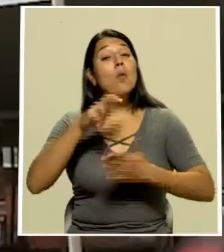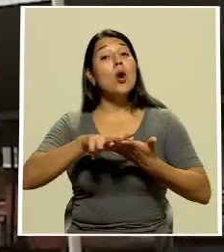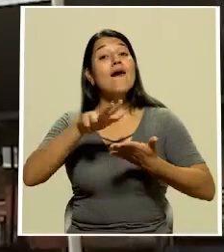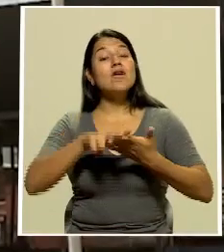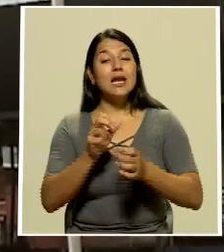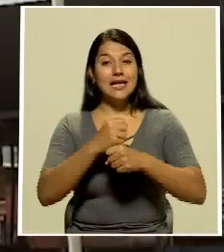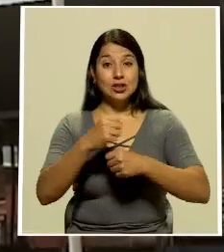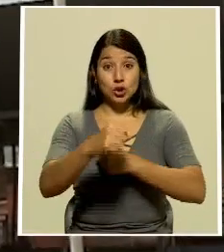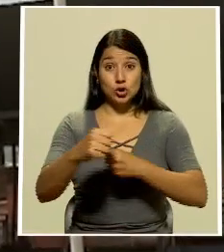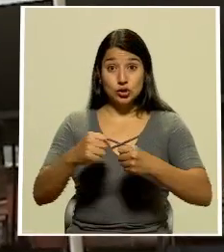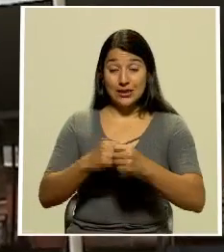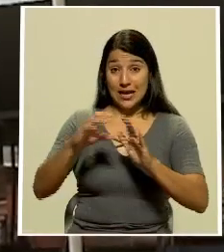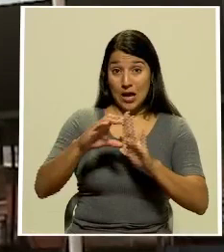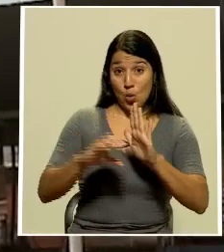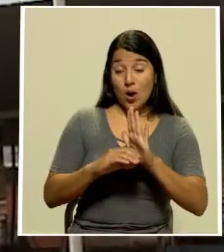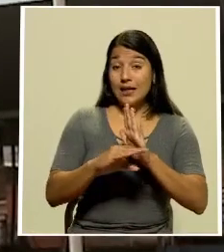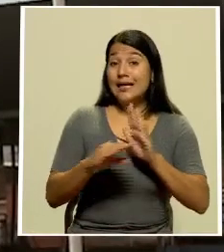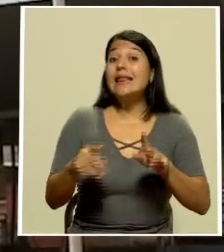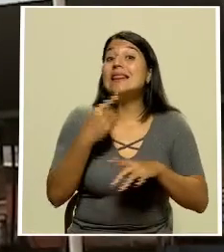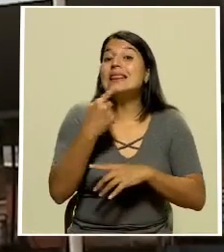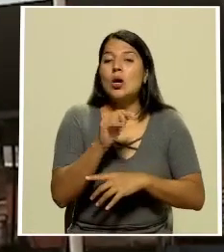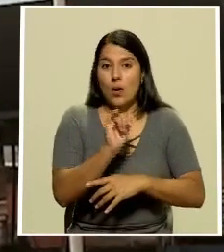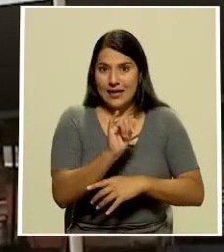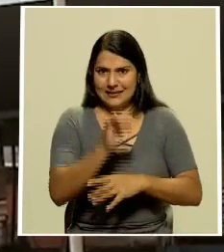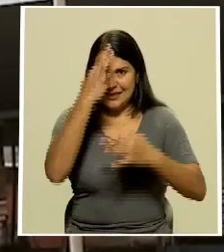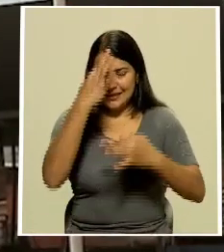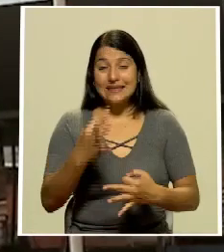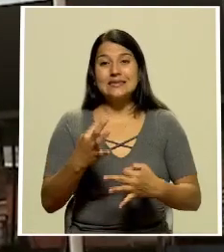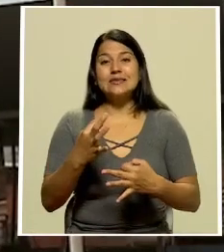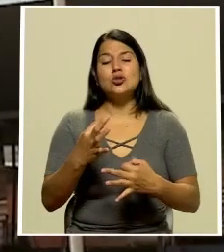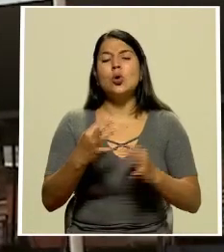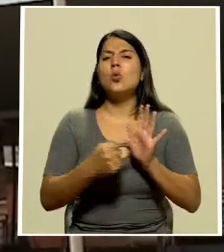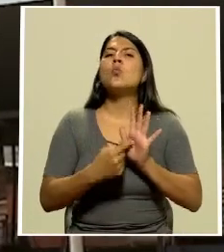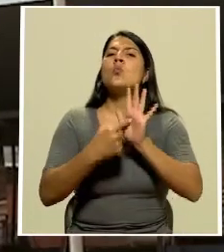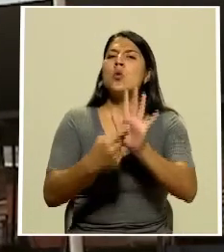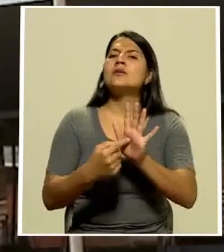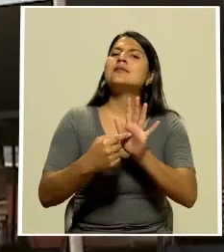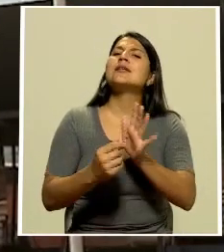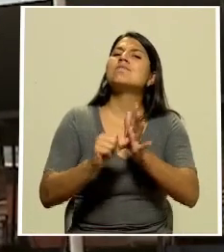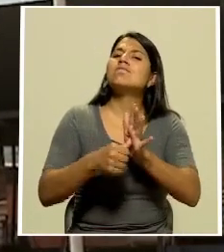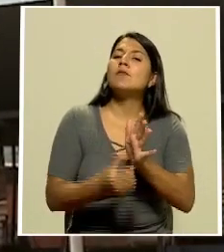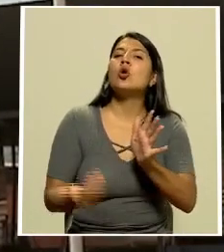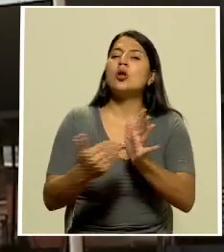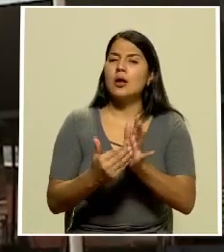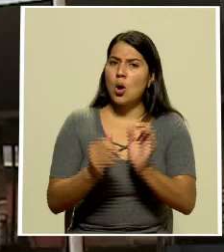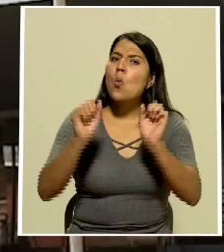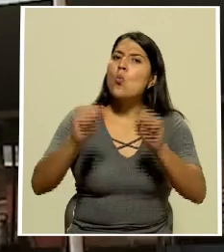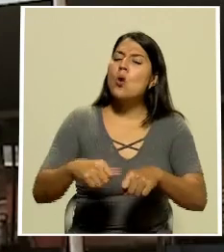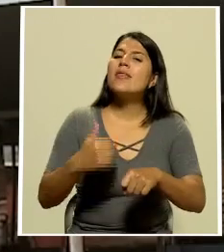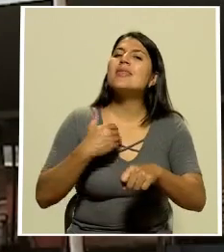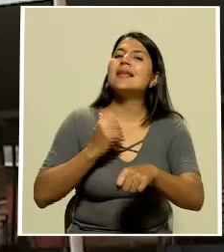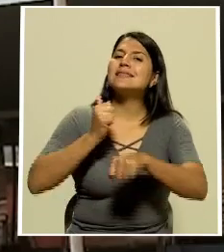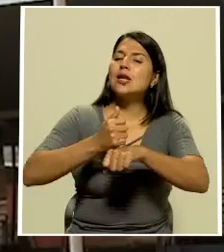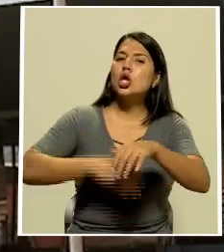Sala Constitucional y agregó que esta acción reafirma que sí pueden tener un tope y una